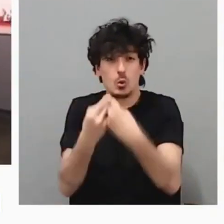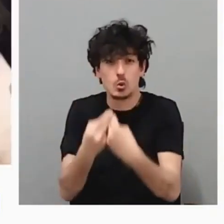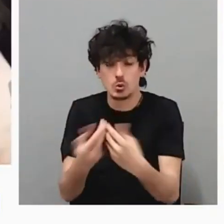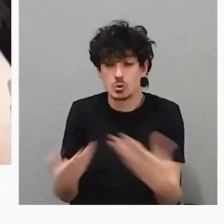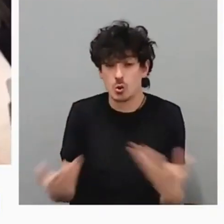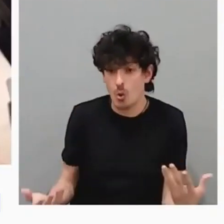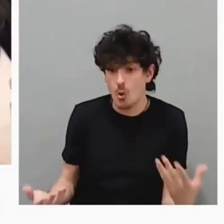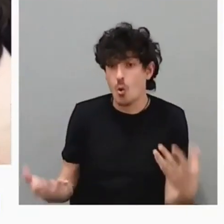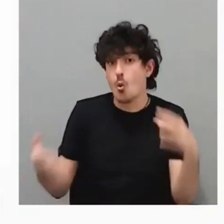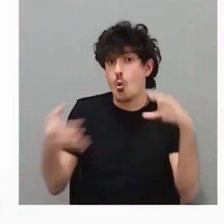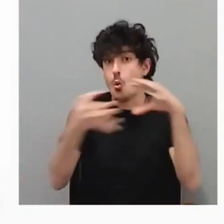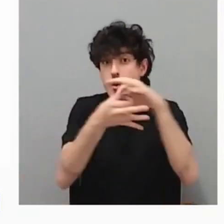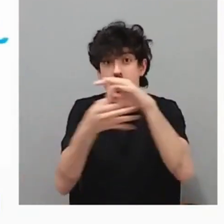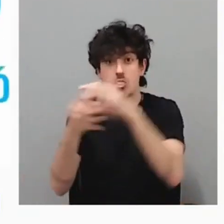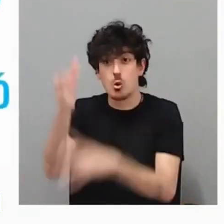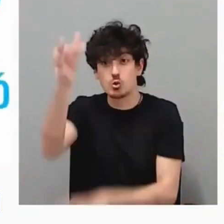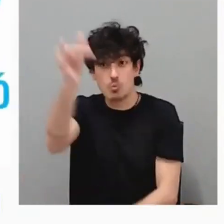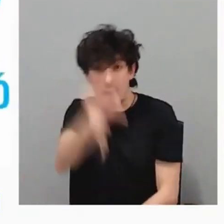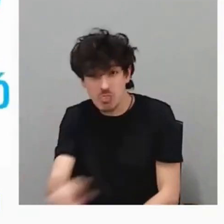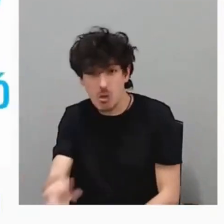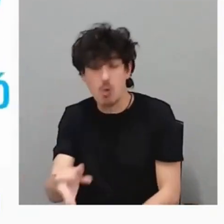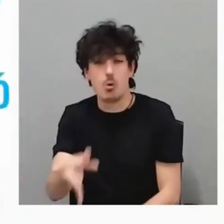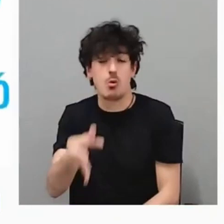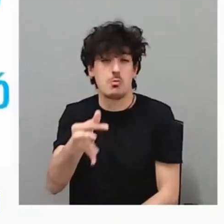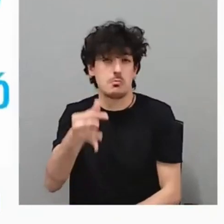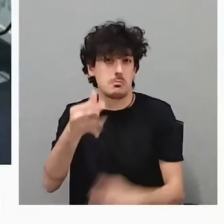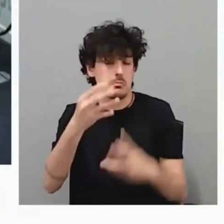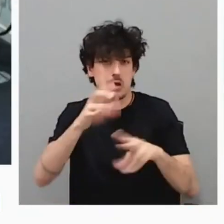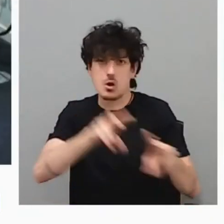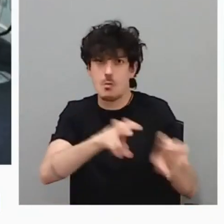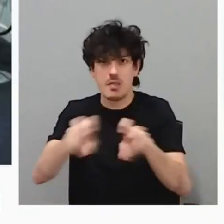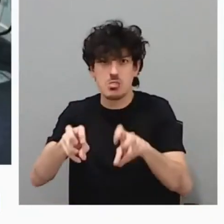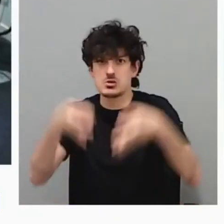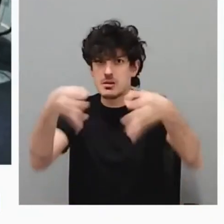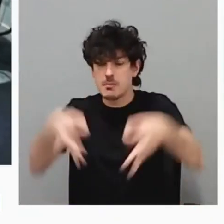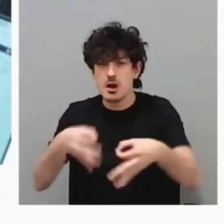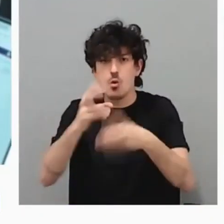sumando, siempre innovando. UNICEF Lab, para